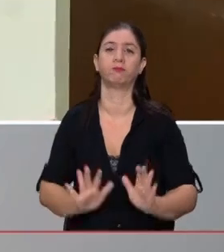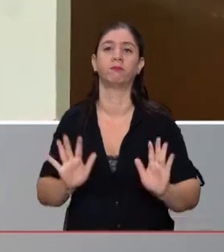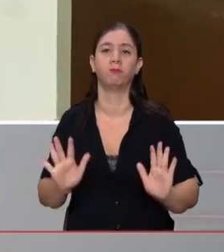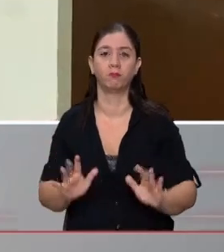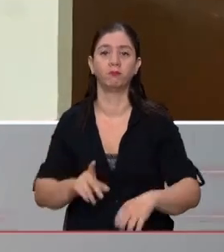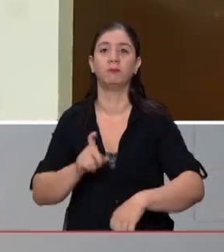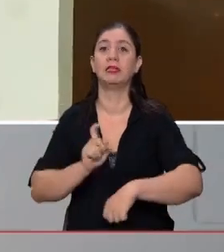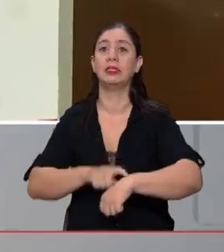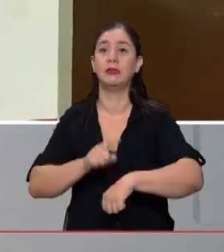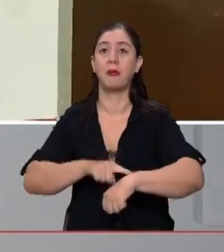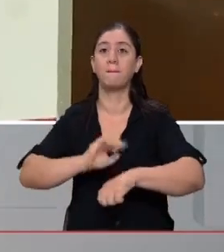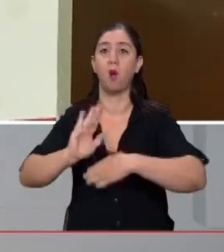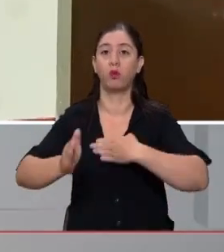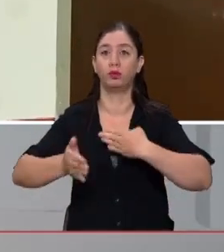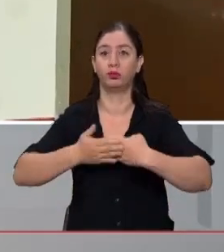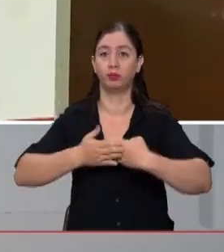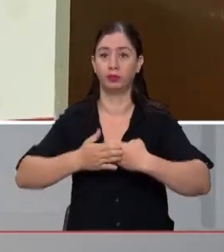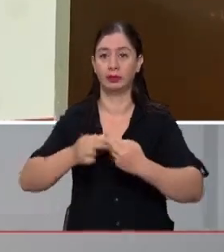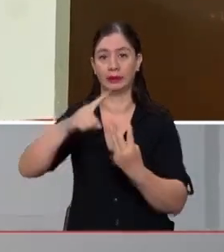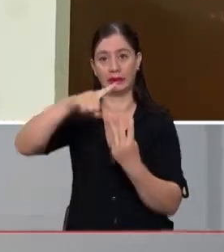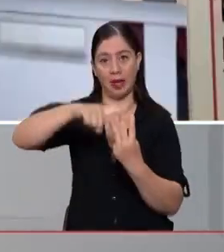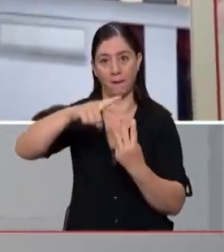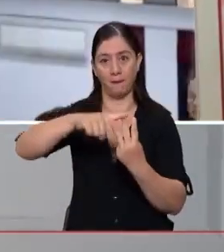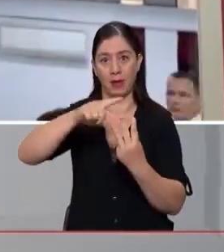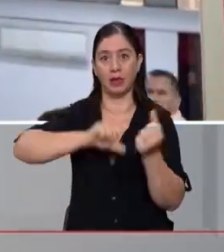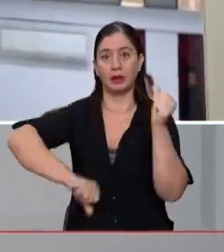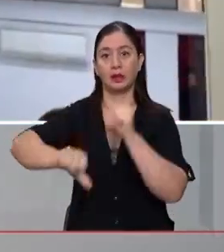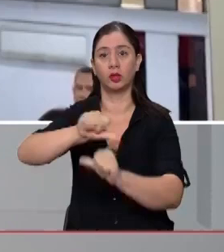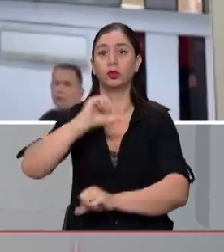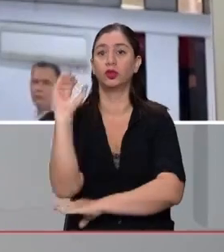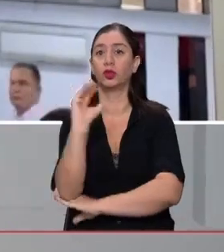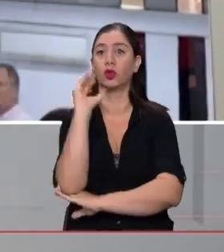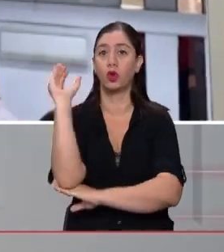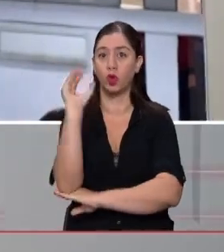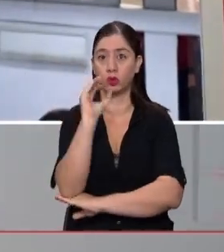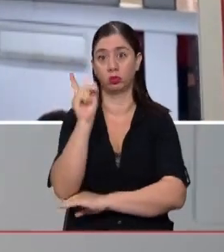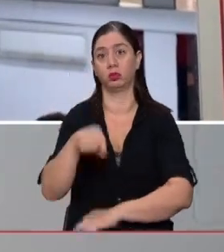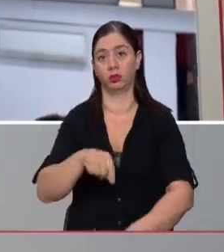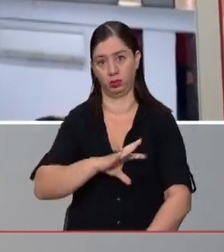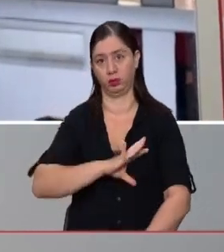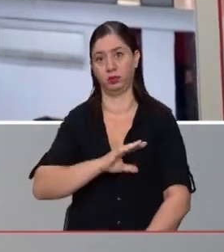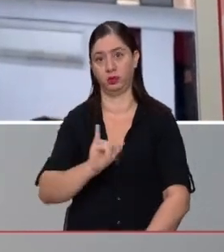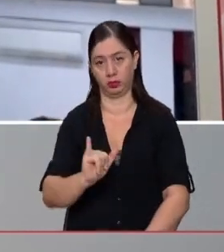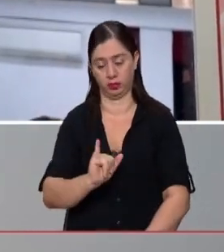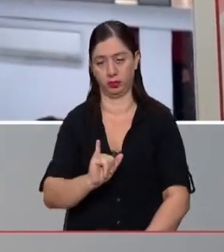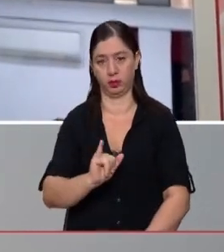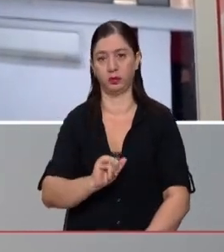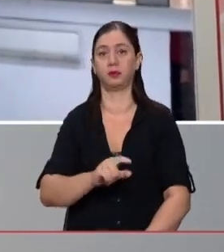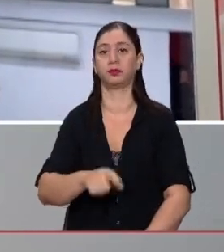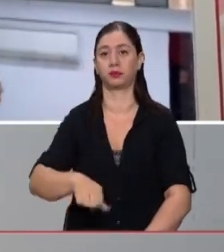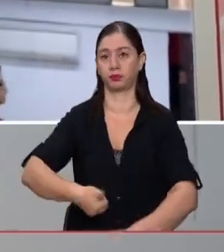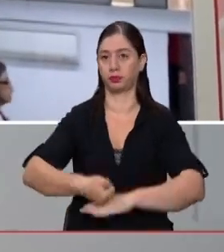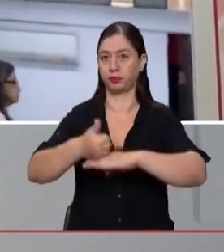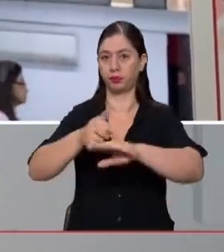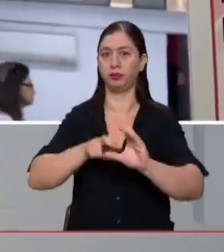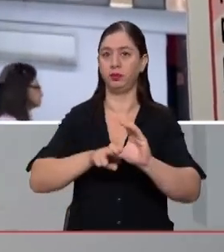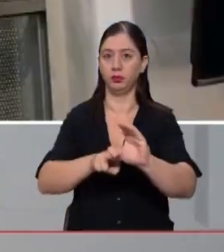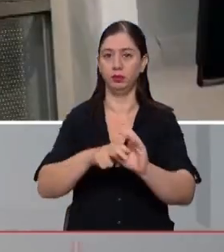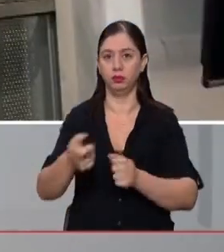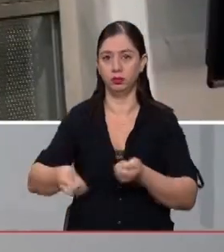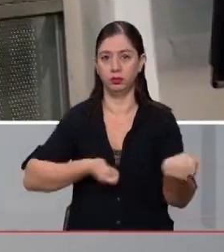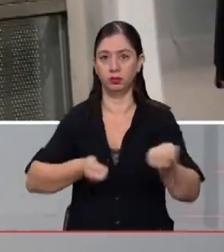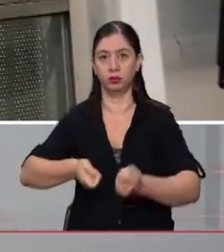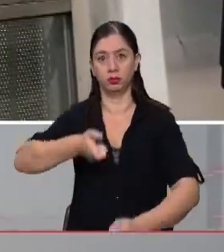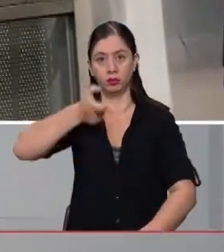Se agota el plazo para renovar la licencia de conducción en Colombia y, por supuesto, en Cali. Las autoridades de movilidad anunciaron controles